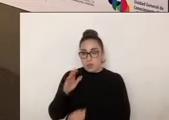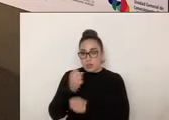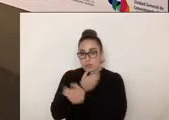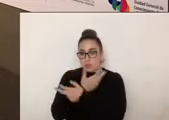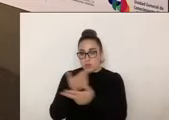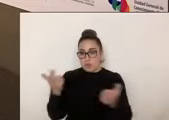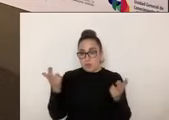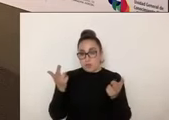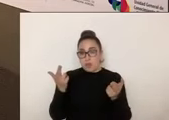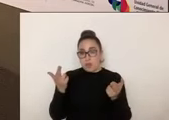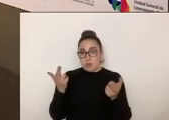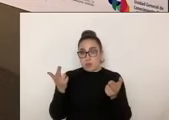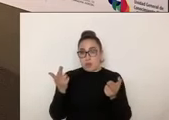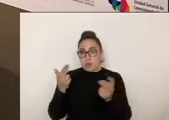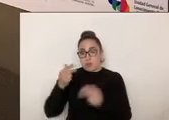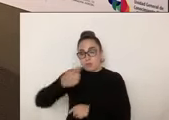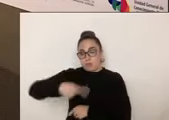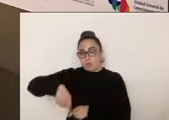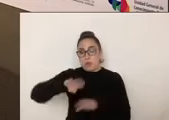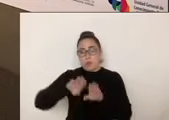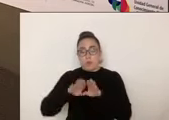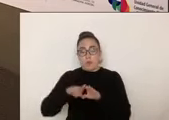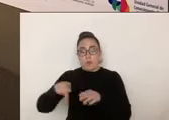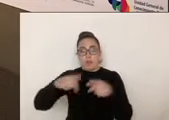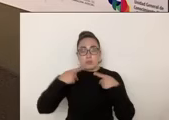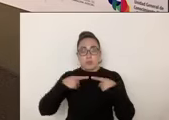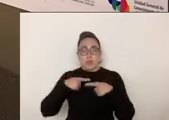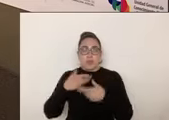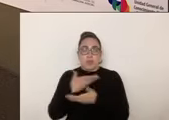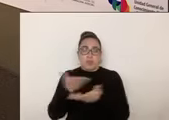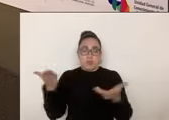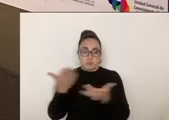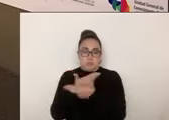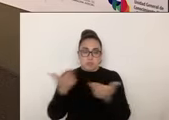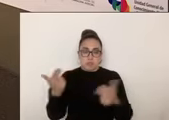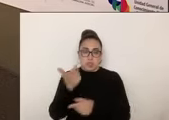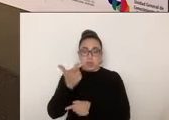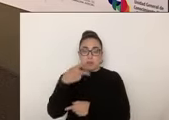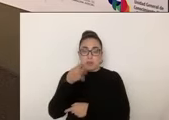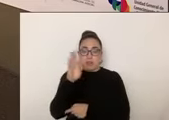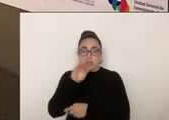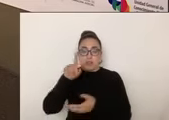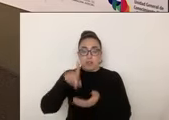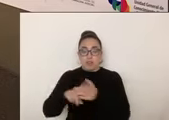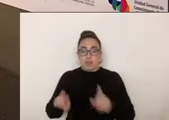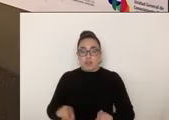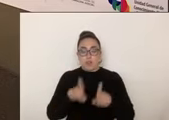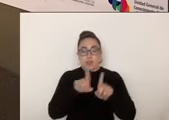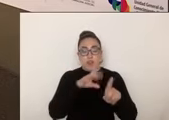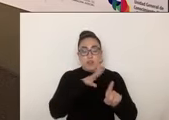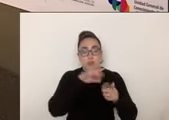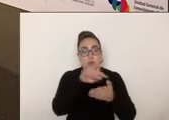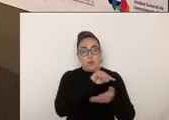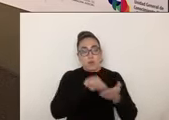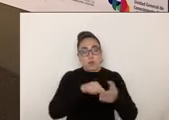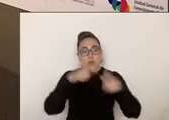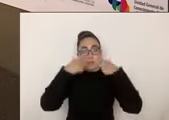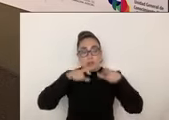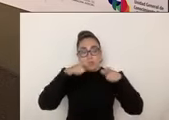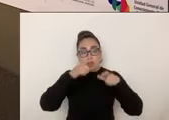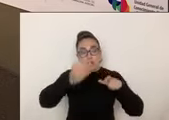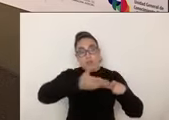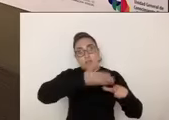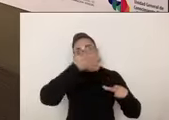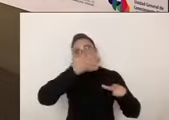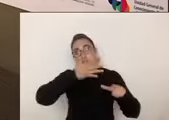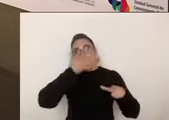era la caridad a la que se decía que daban el dinero, si el tipo de Oxfam se ponía al lado de una pastelería y la gente olía pasteles, que si se